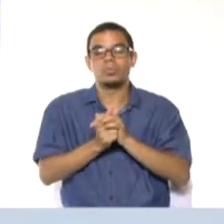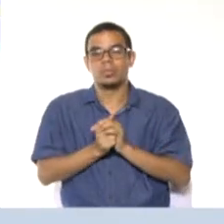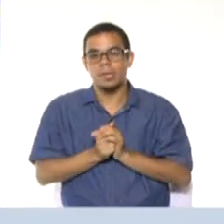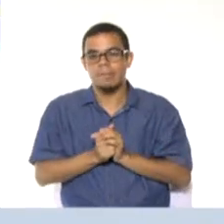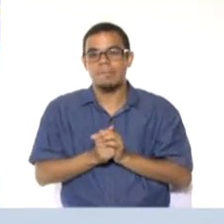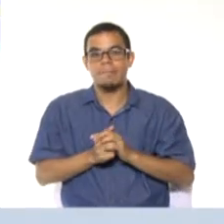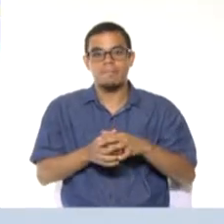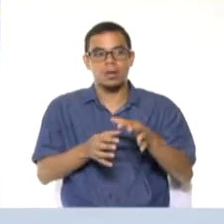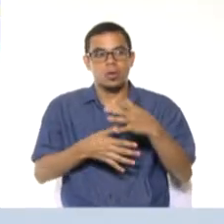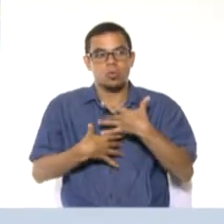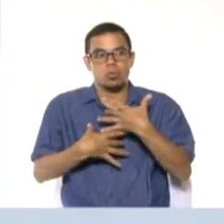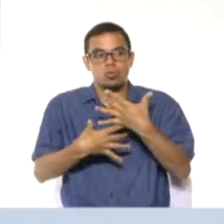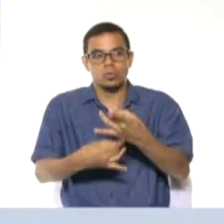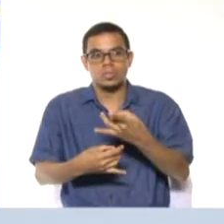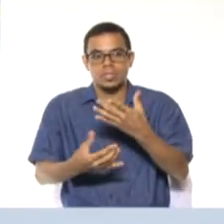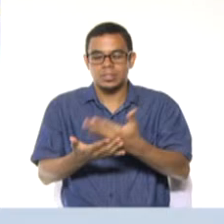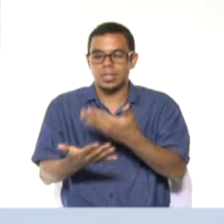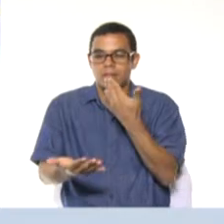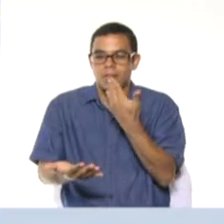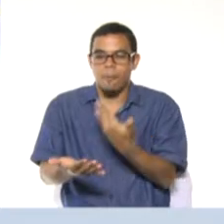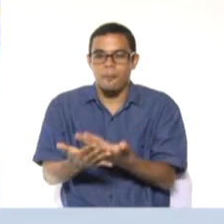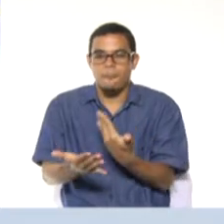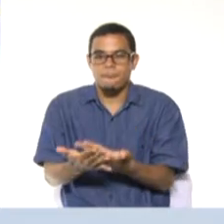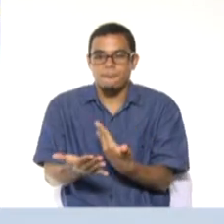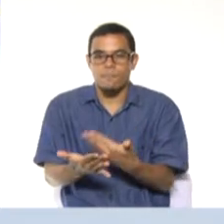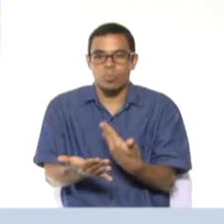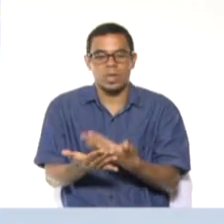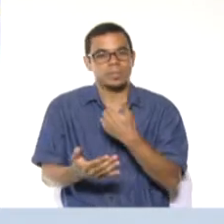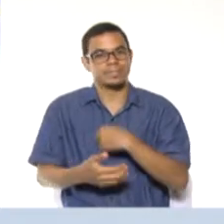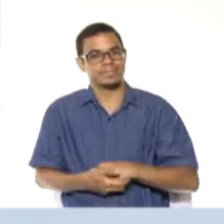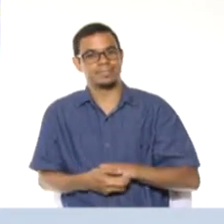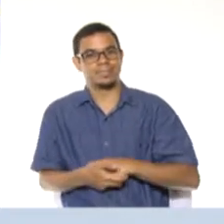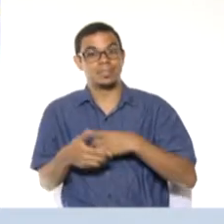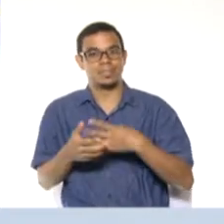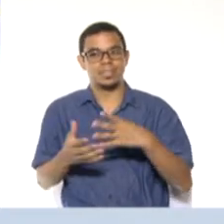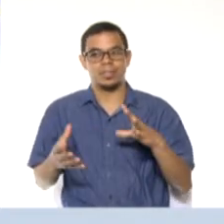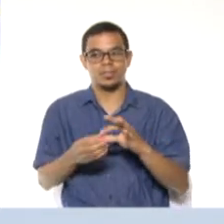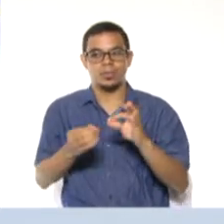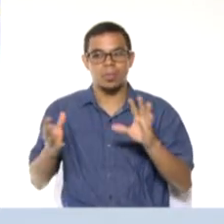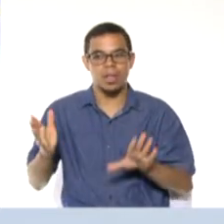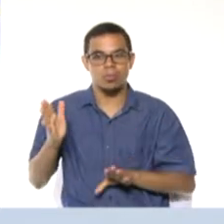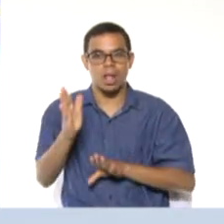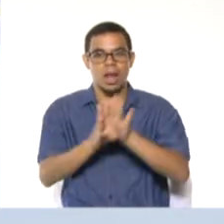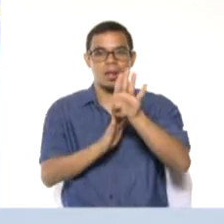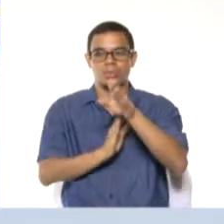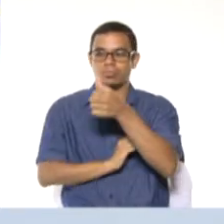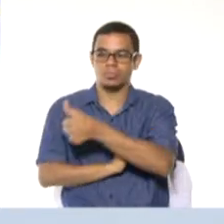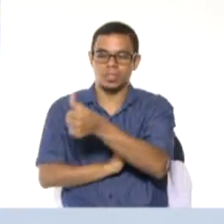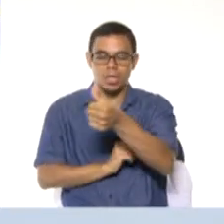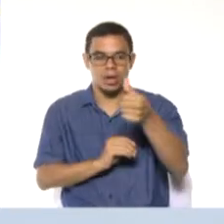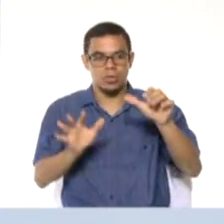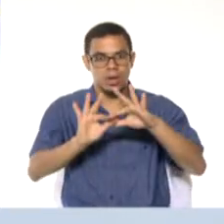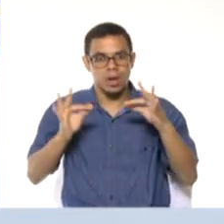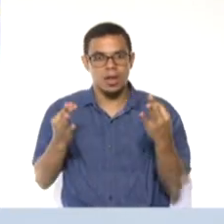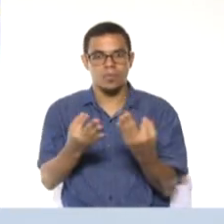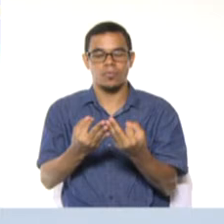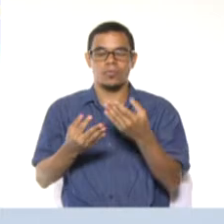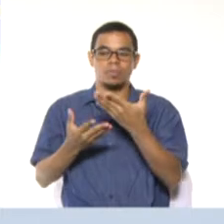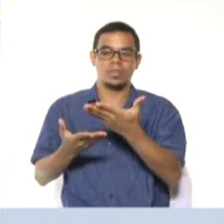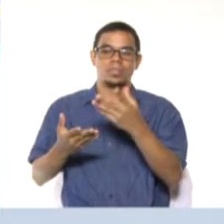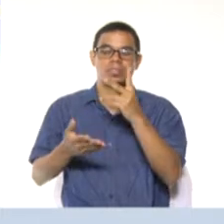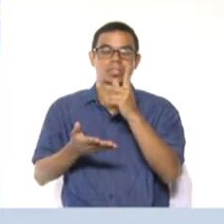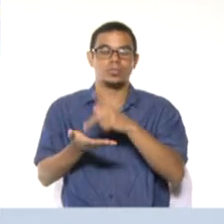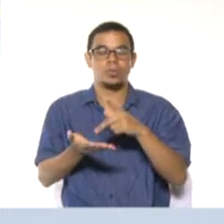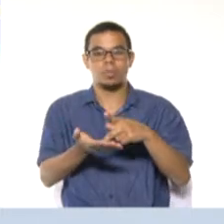a dar interesantes resultados y experiencias significativas que pudiesen ser parte de emprendimientos en cada una de las familias de